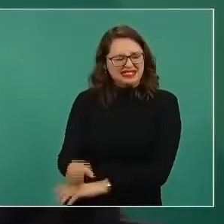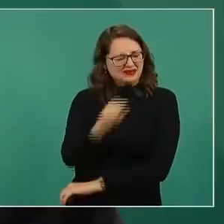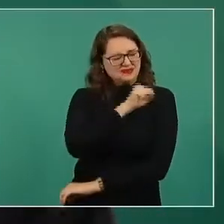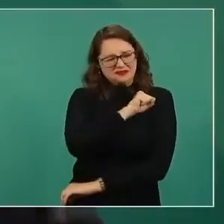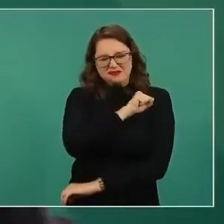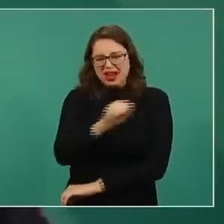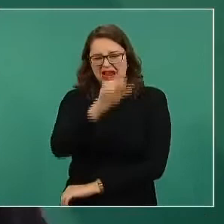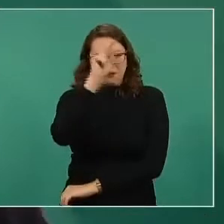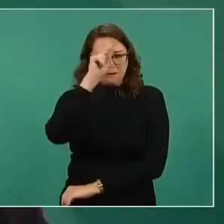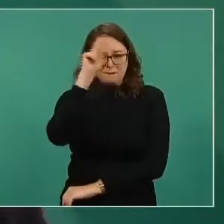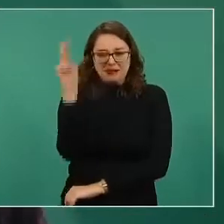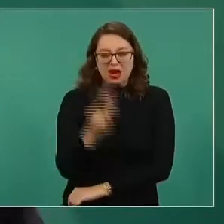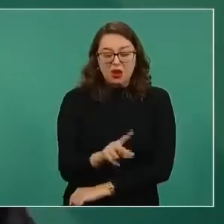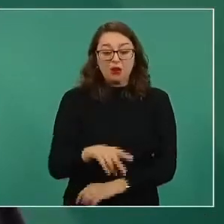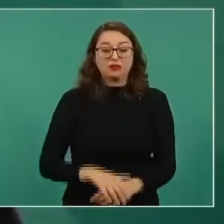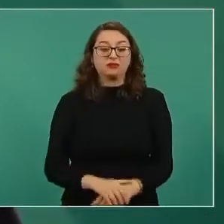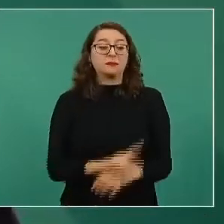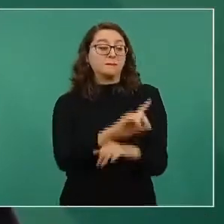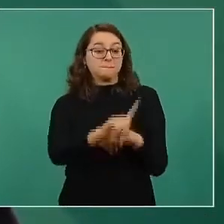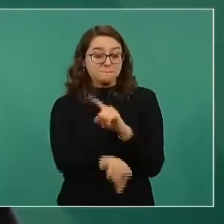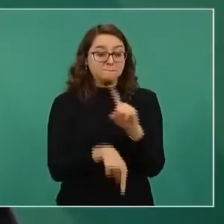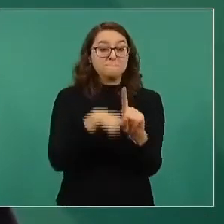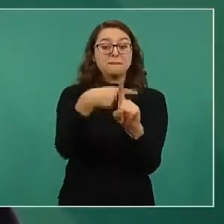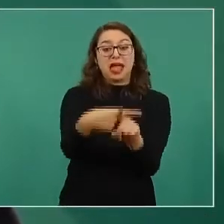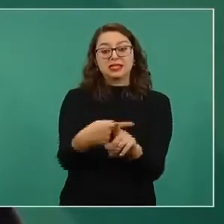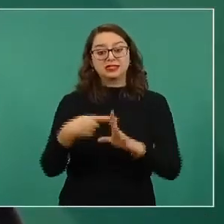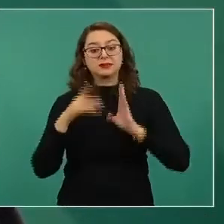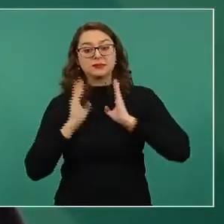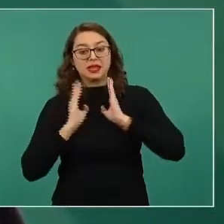los militares porfiristas.